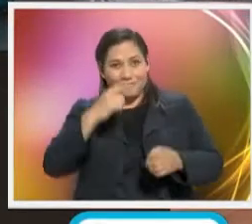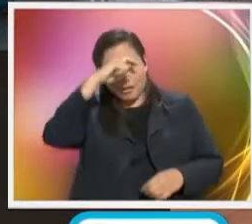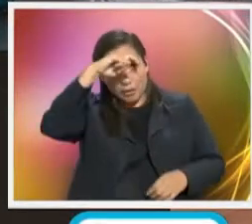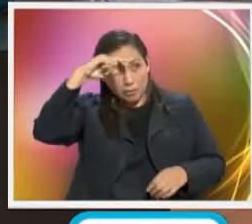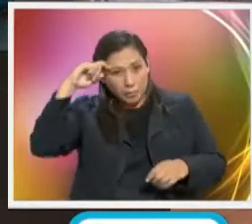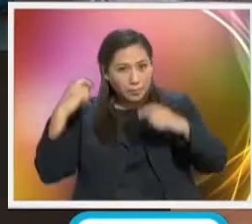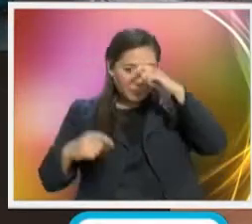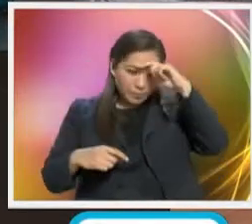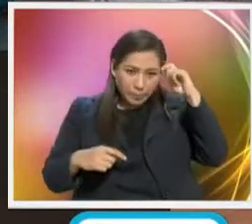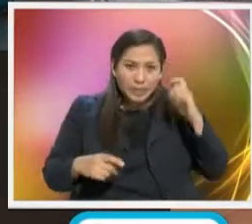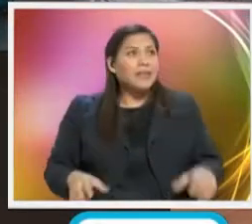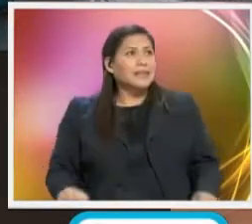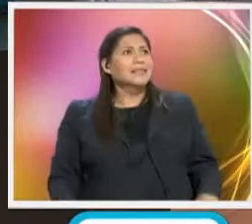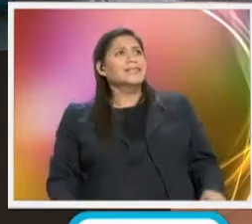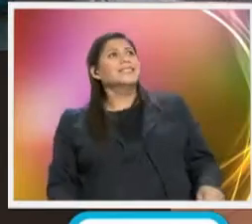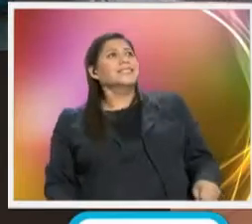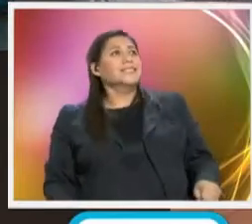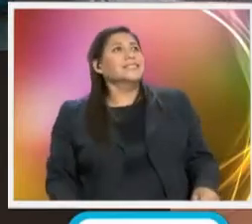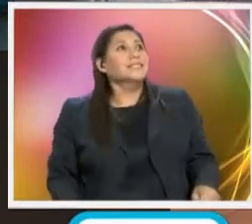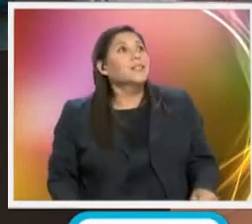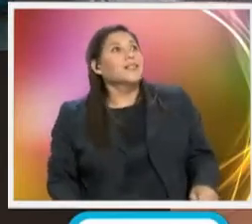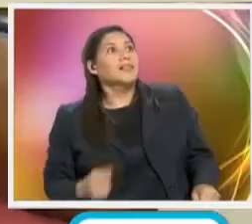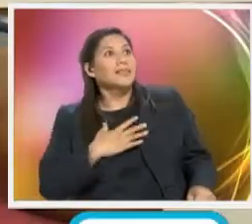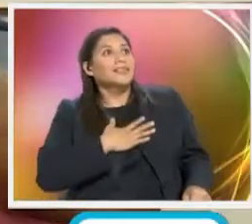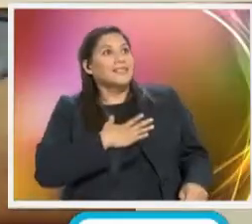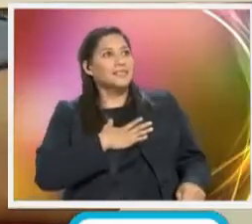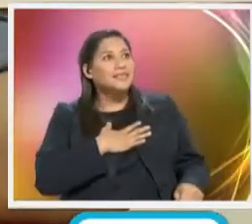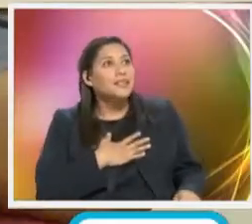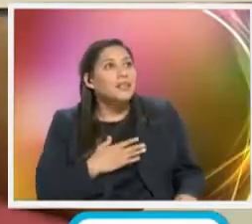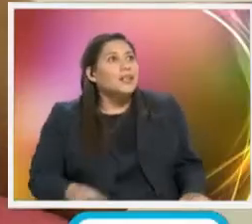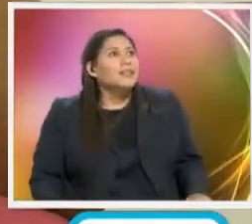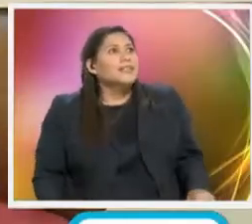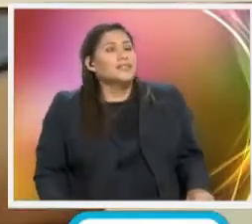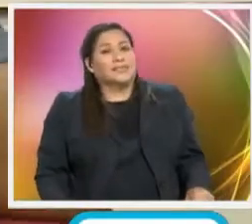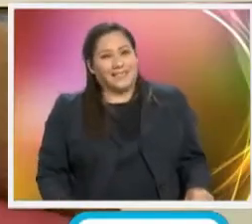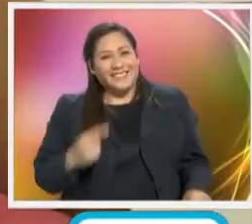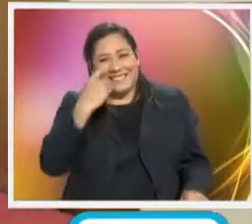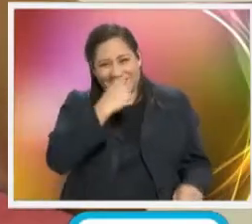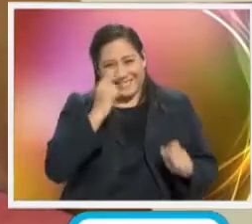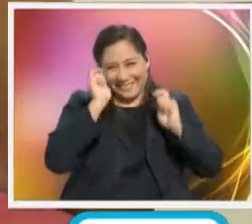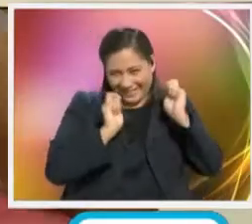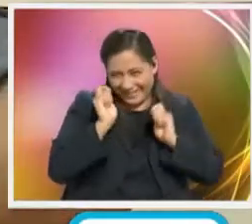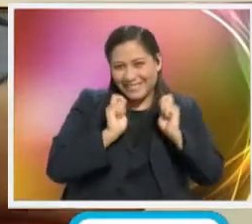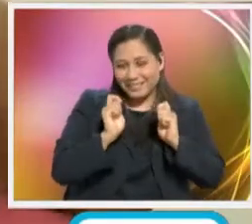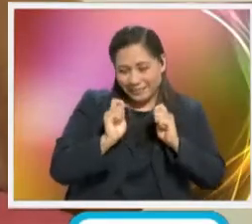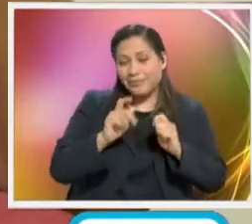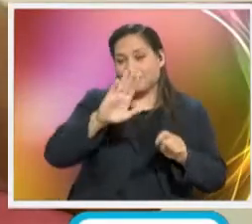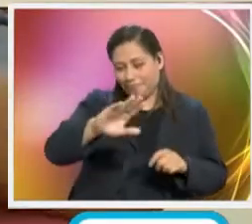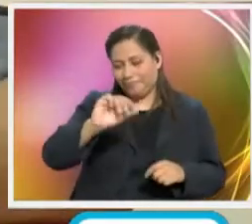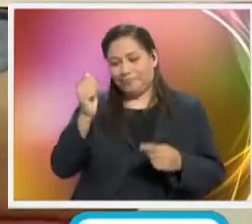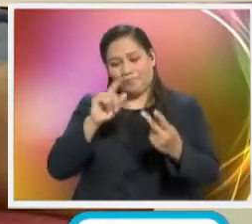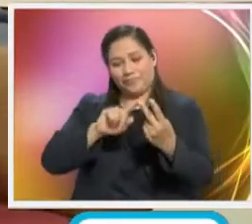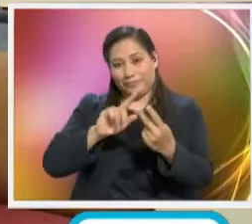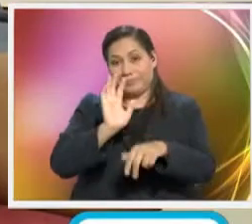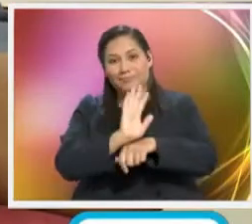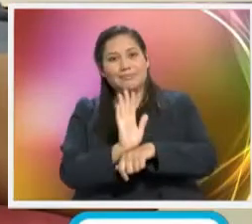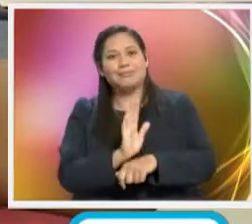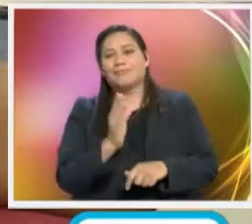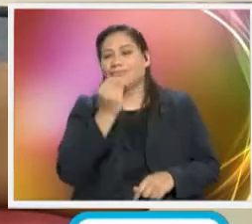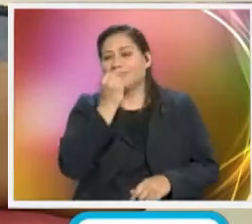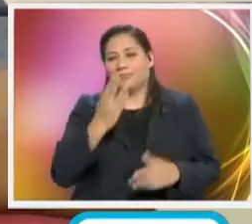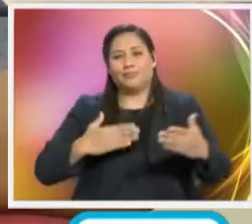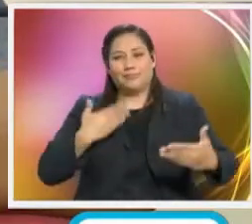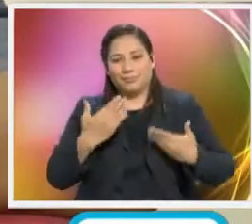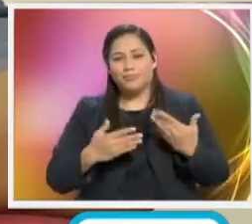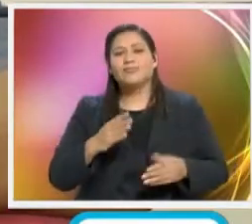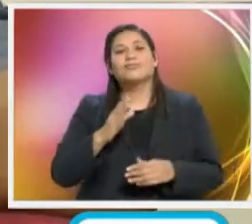sudando en el asiento, moviendo, sufriendo, te agitas, te levantas. Y la otra película también es muy entretenida, muy divertida.